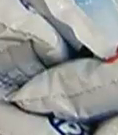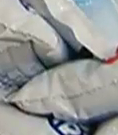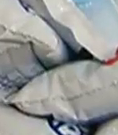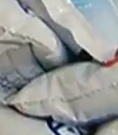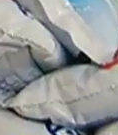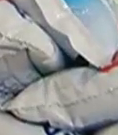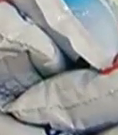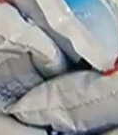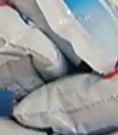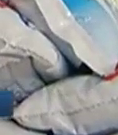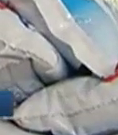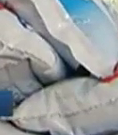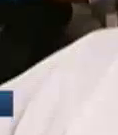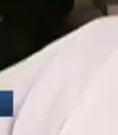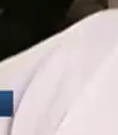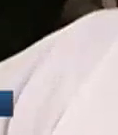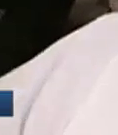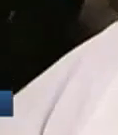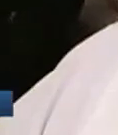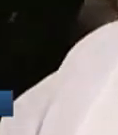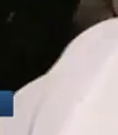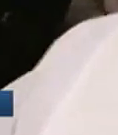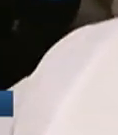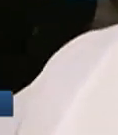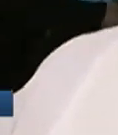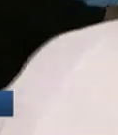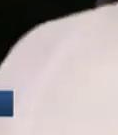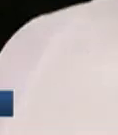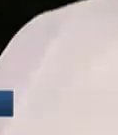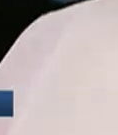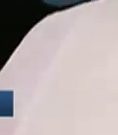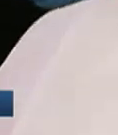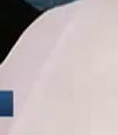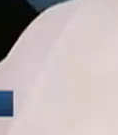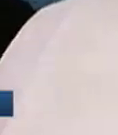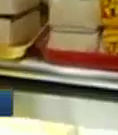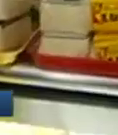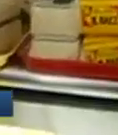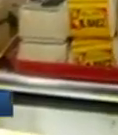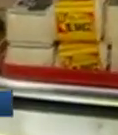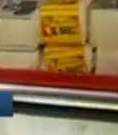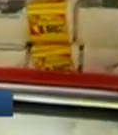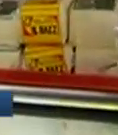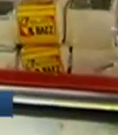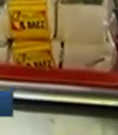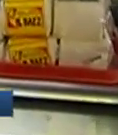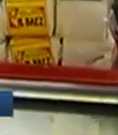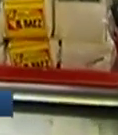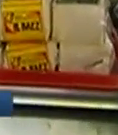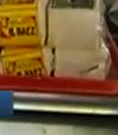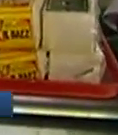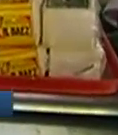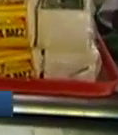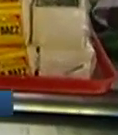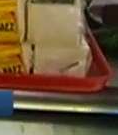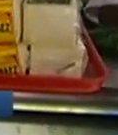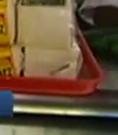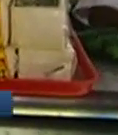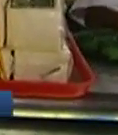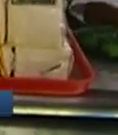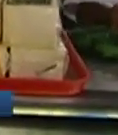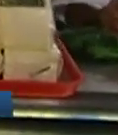Se decomisan productos lácteos y embutidos en un mercado del norte de Guayaquil por presuntas inconsistencias en los